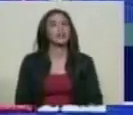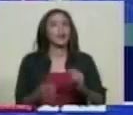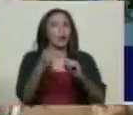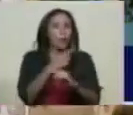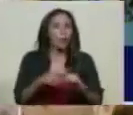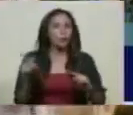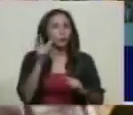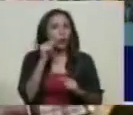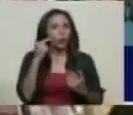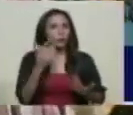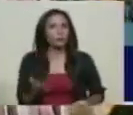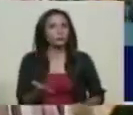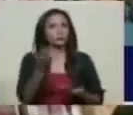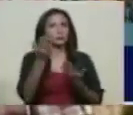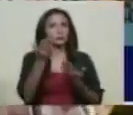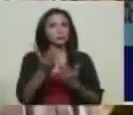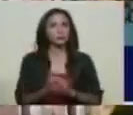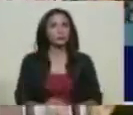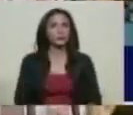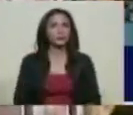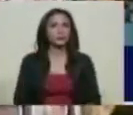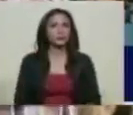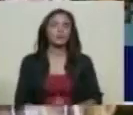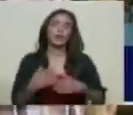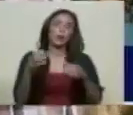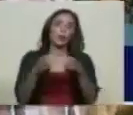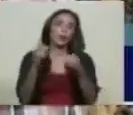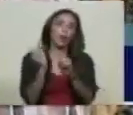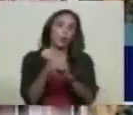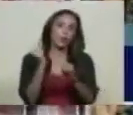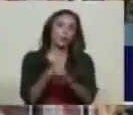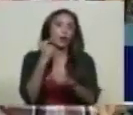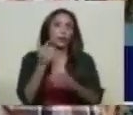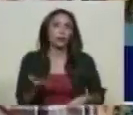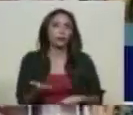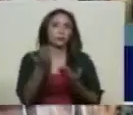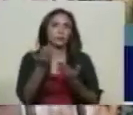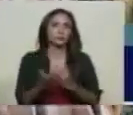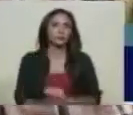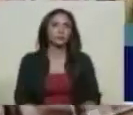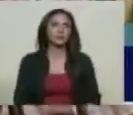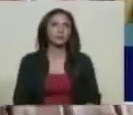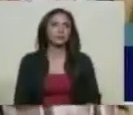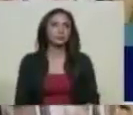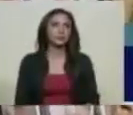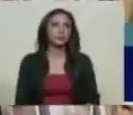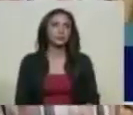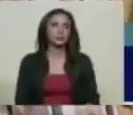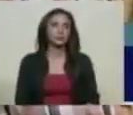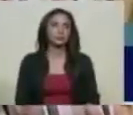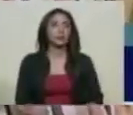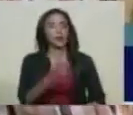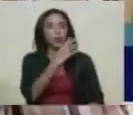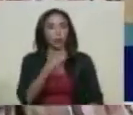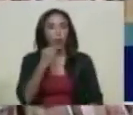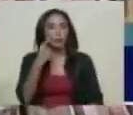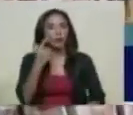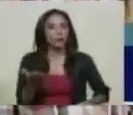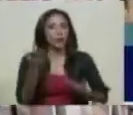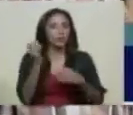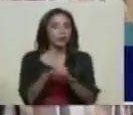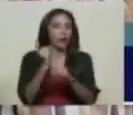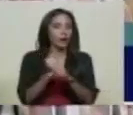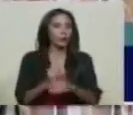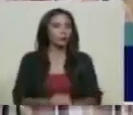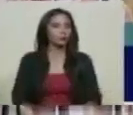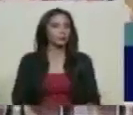comisionado nacional de la clase obrera, los trabajadores, trabajadoras, la clase obrera joven. Muy importante tu